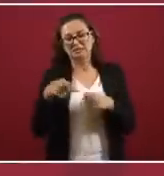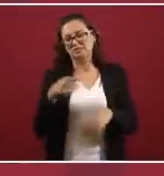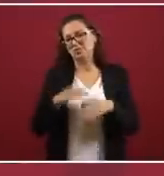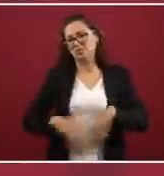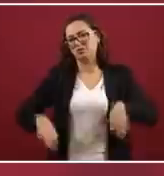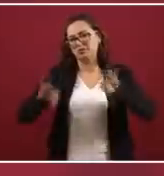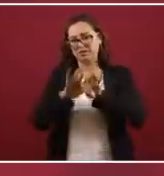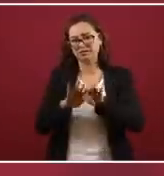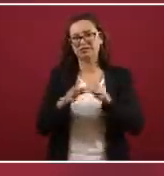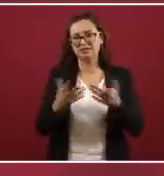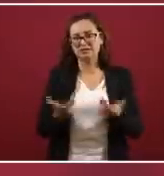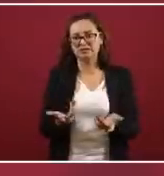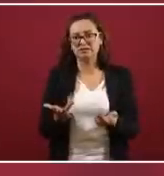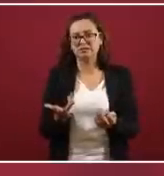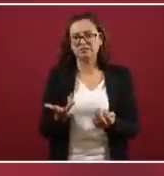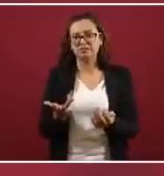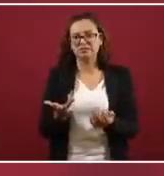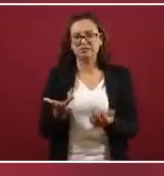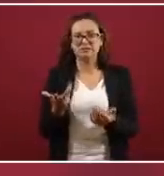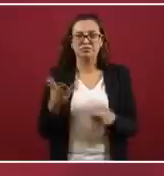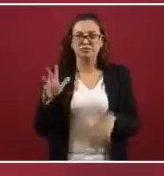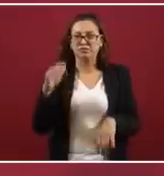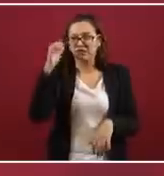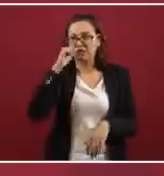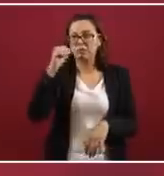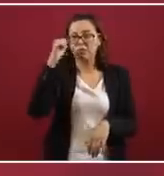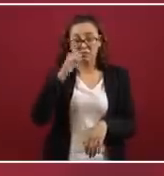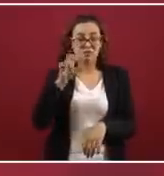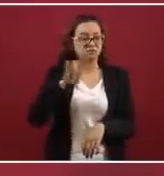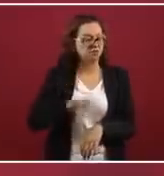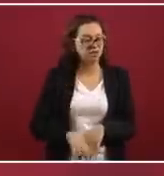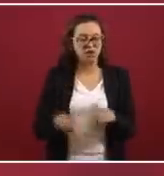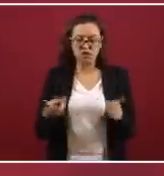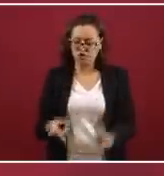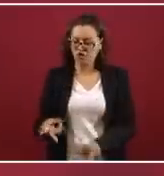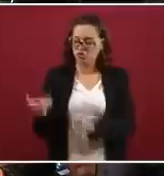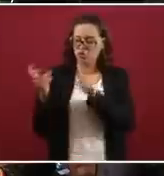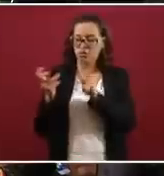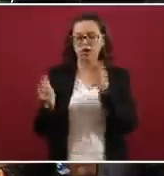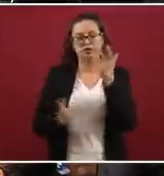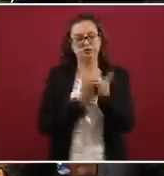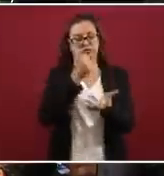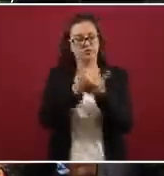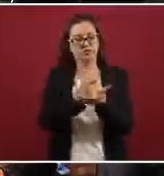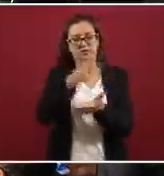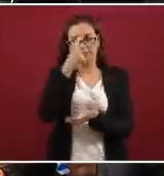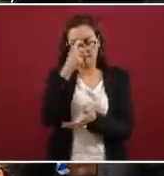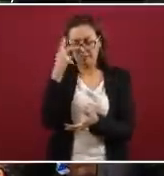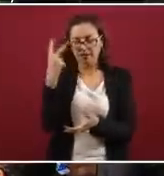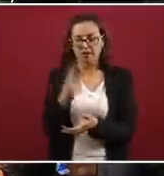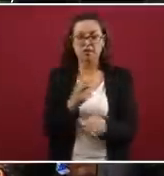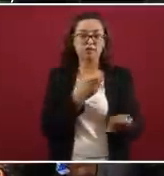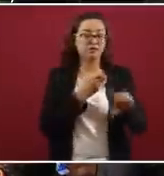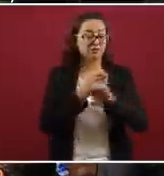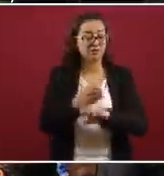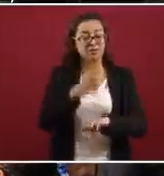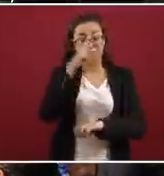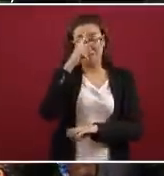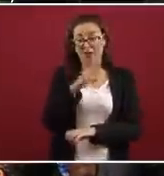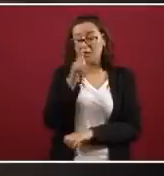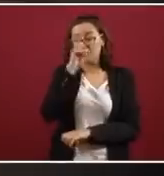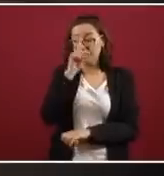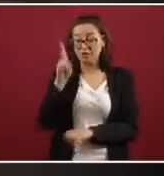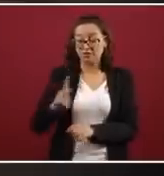porque sí es un hecho que se los roban, sí es un hecho que en la Ciudad de México y en el Estado de México de manera muy particular,